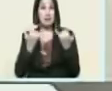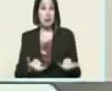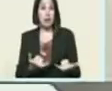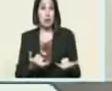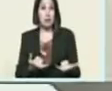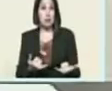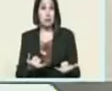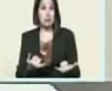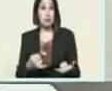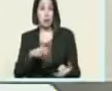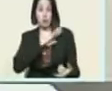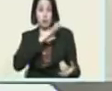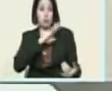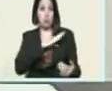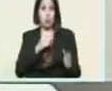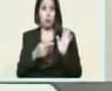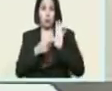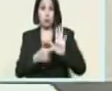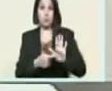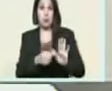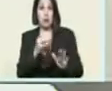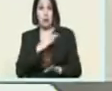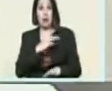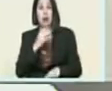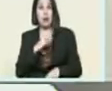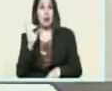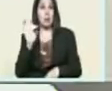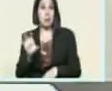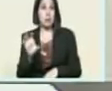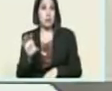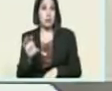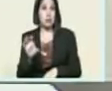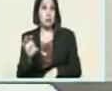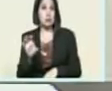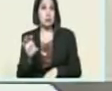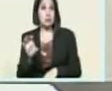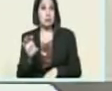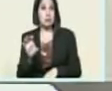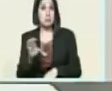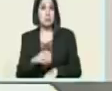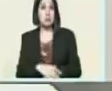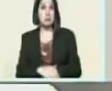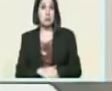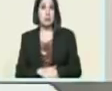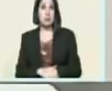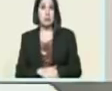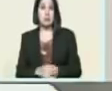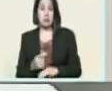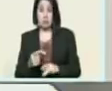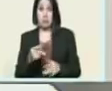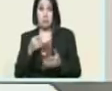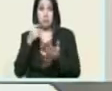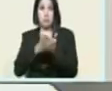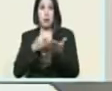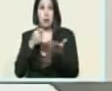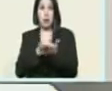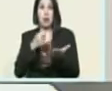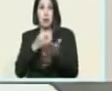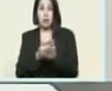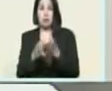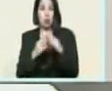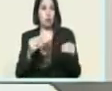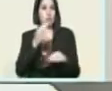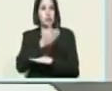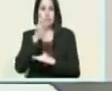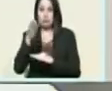A través de un carnet de la patria que va optimizando la inversión social para que llegue donde